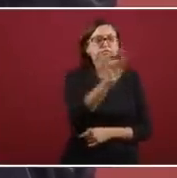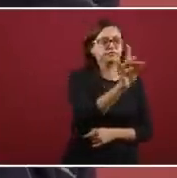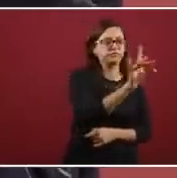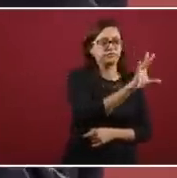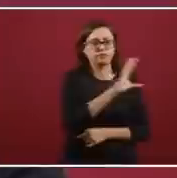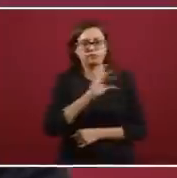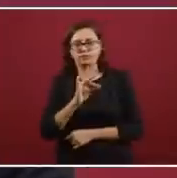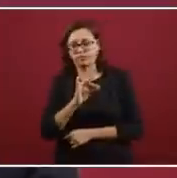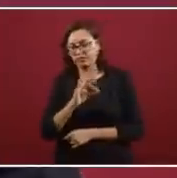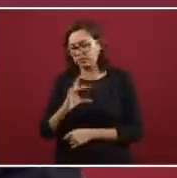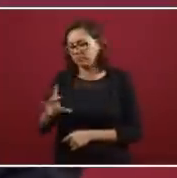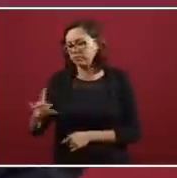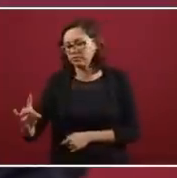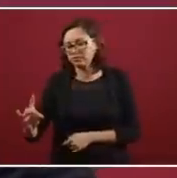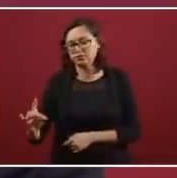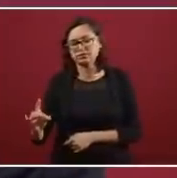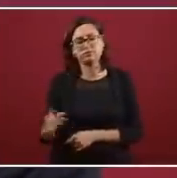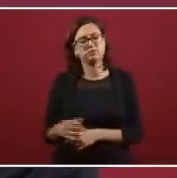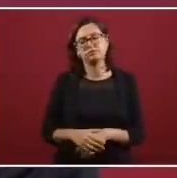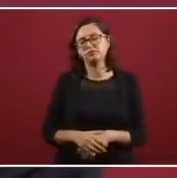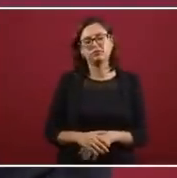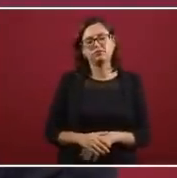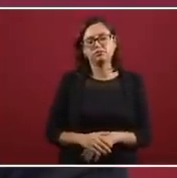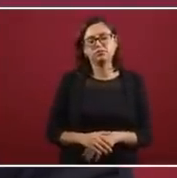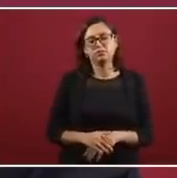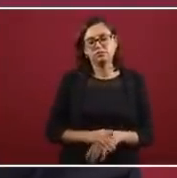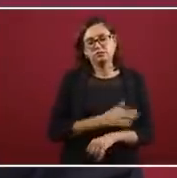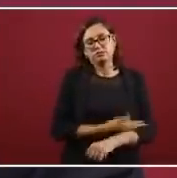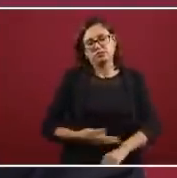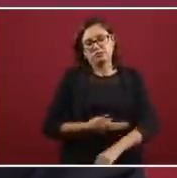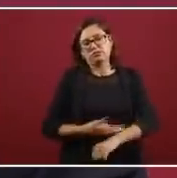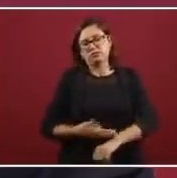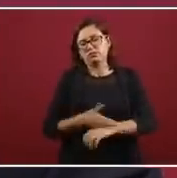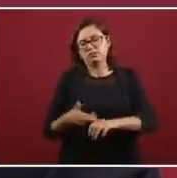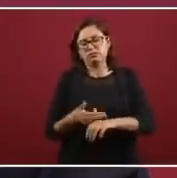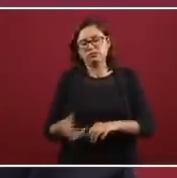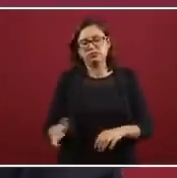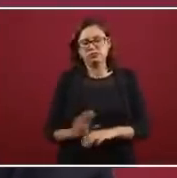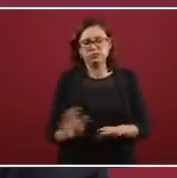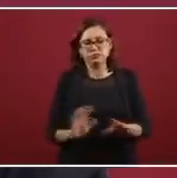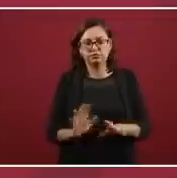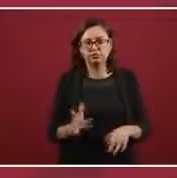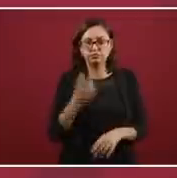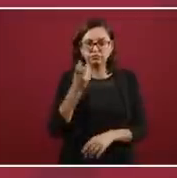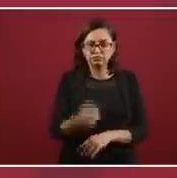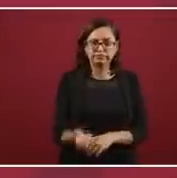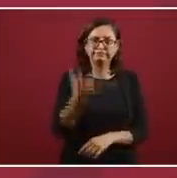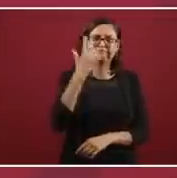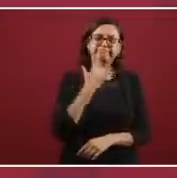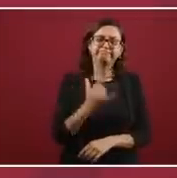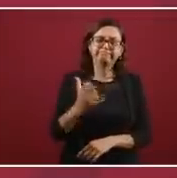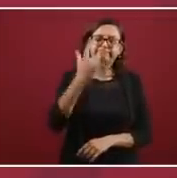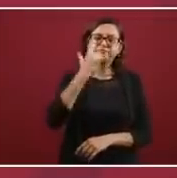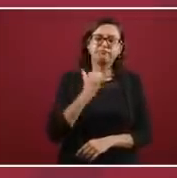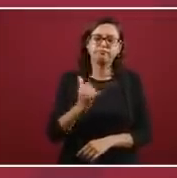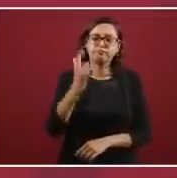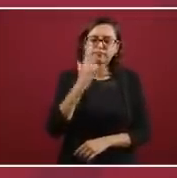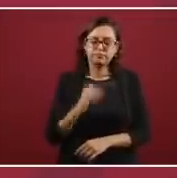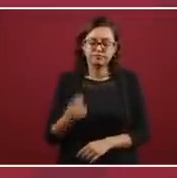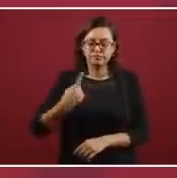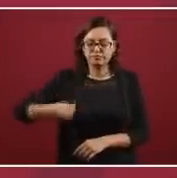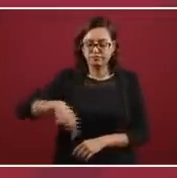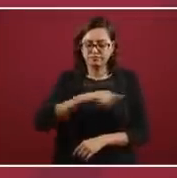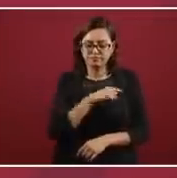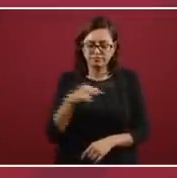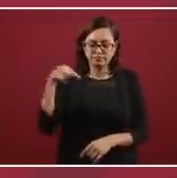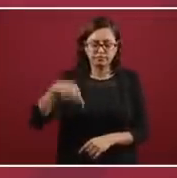pasar por toda la burocracia. Son de las luchas que tenemos que estar dando